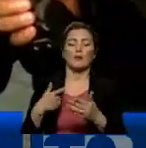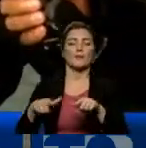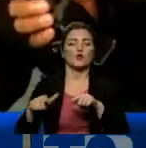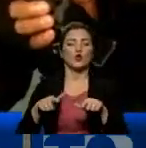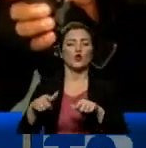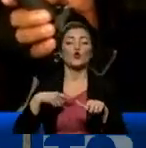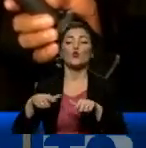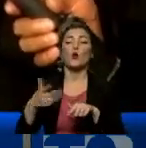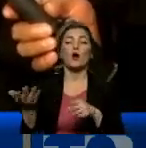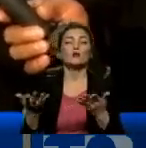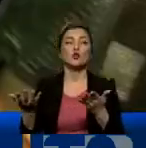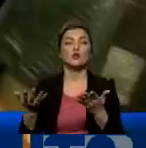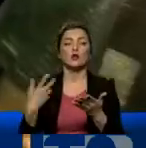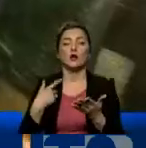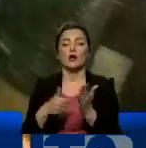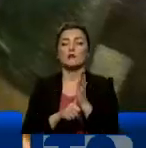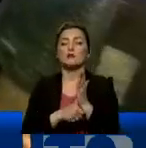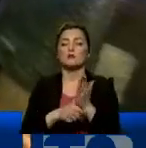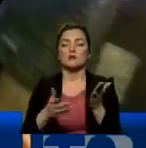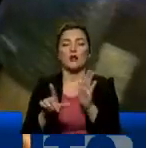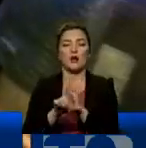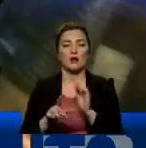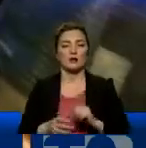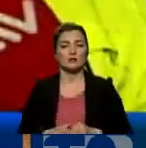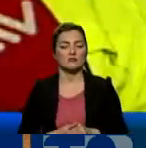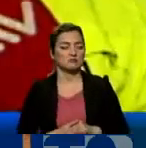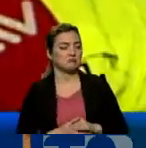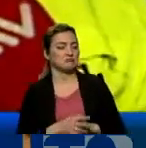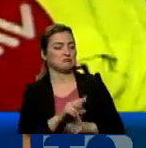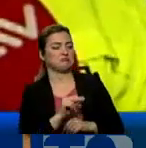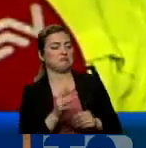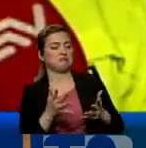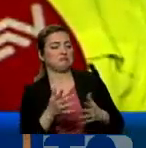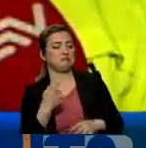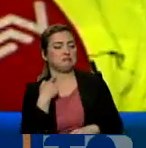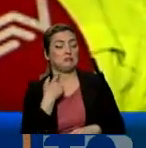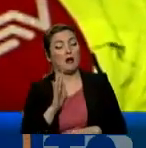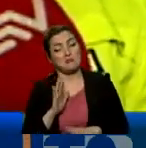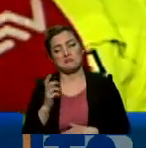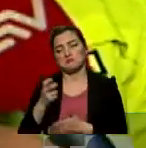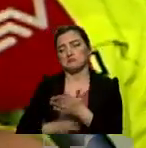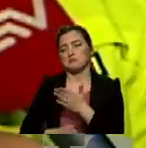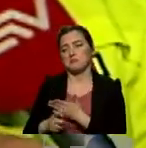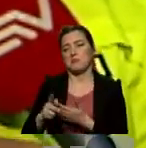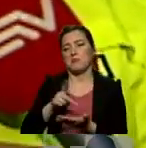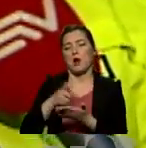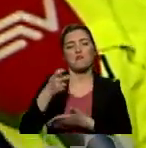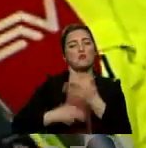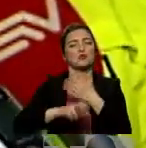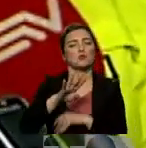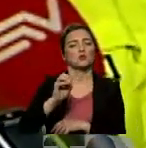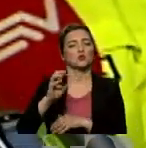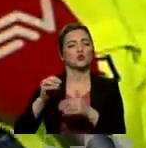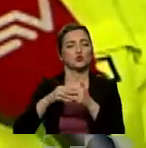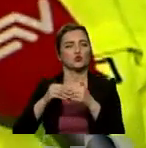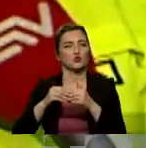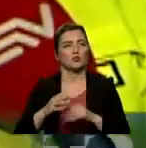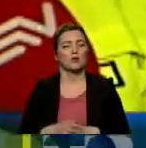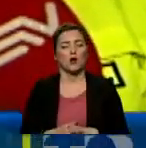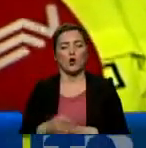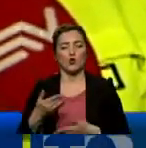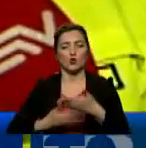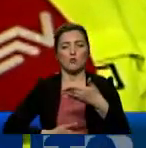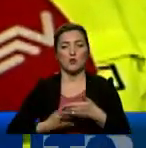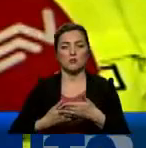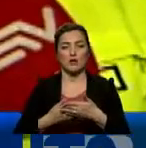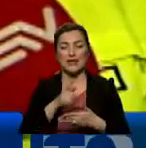entregó una sanción económica de $400. En caso de que hayan evadido filtros migratorios, se les entrega una salida voluntaria